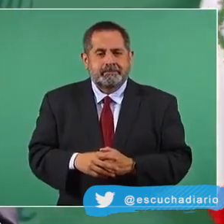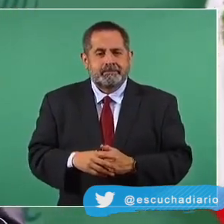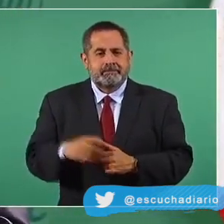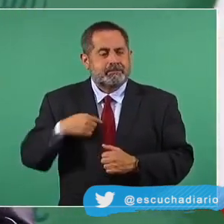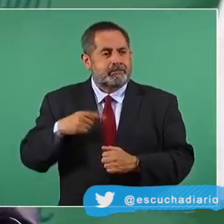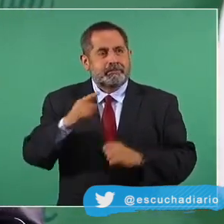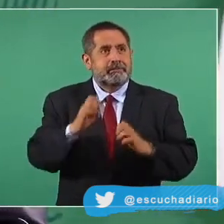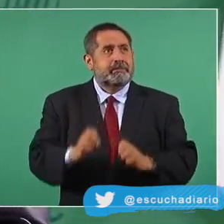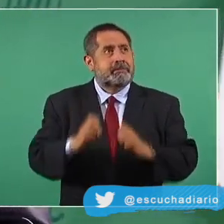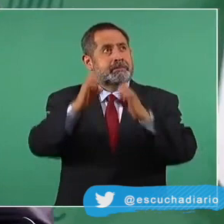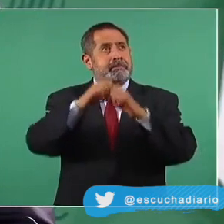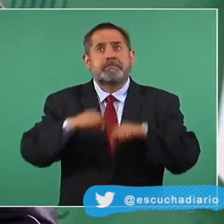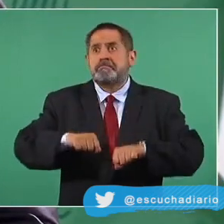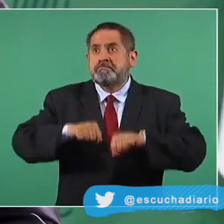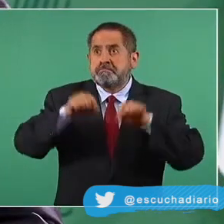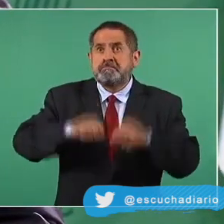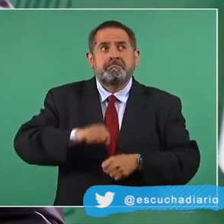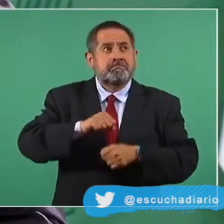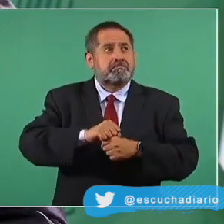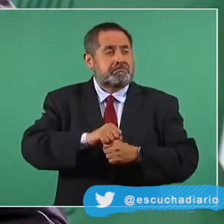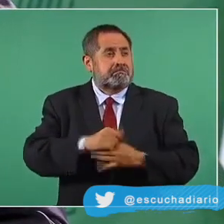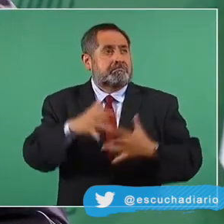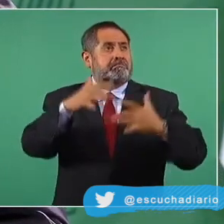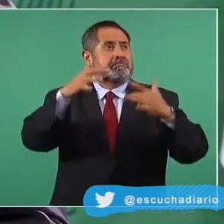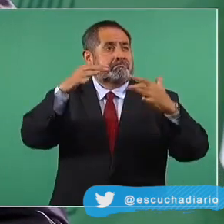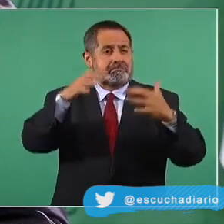dinamitado el edificio.